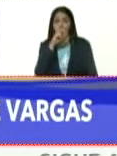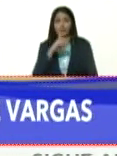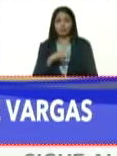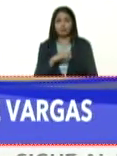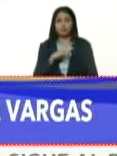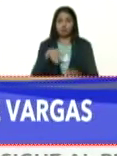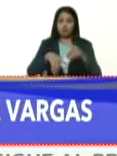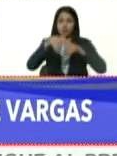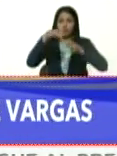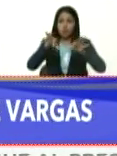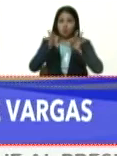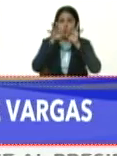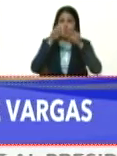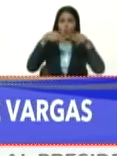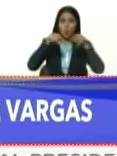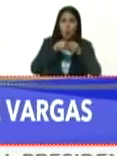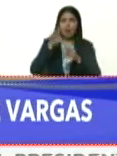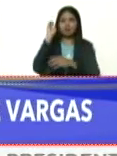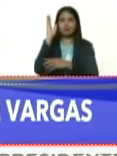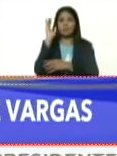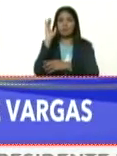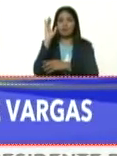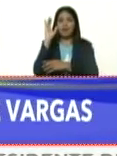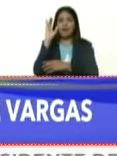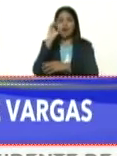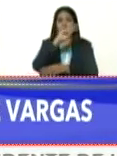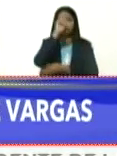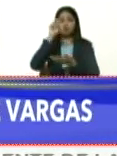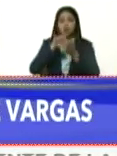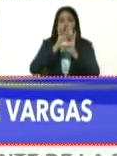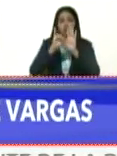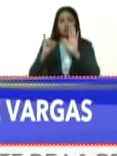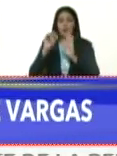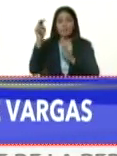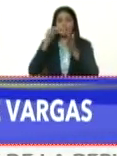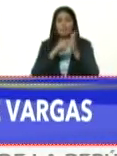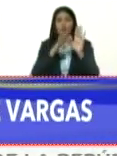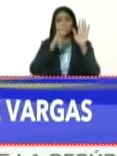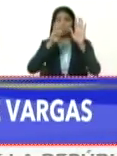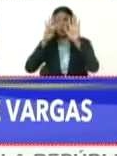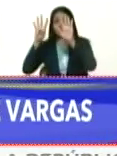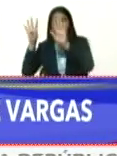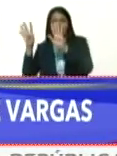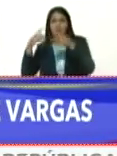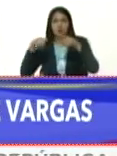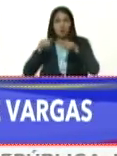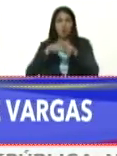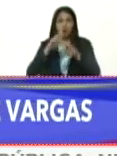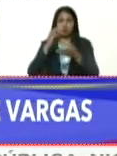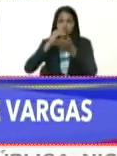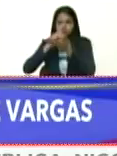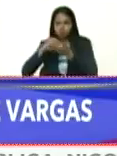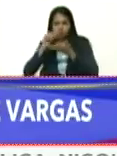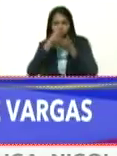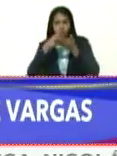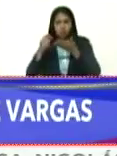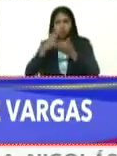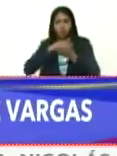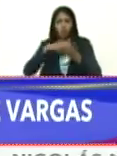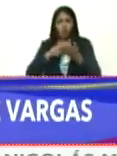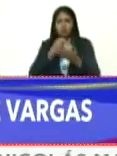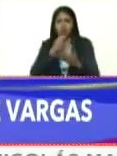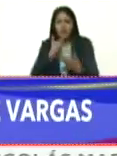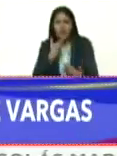la elección de la Asamblea Nacional Constituyente del año 1999, que redactó nuestra